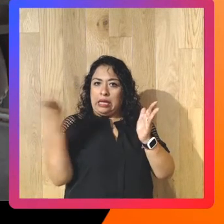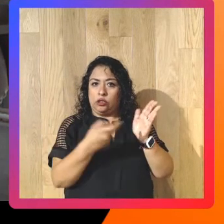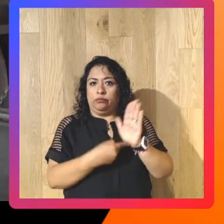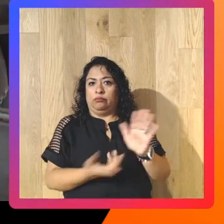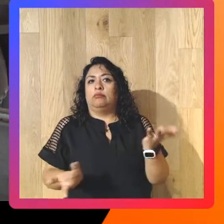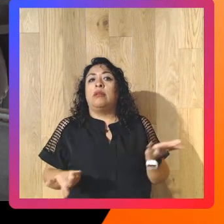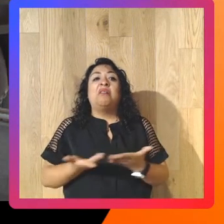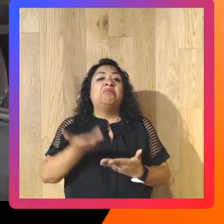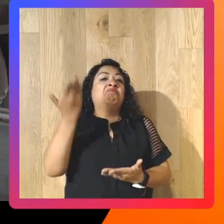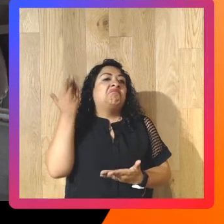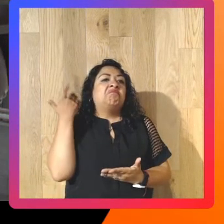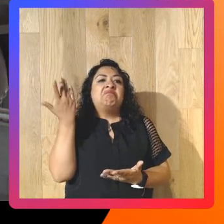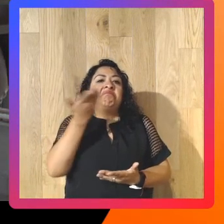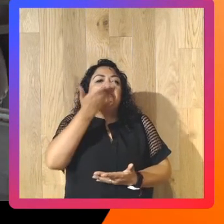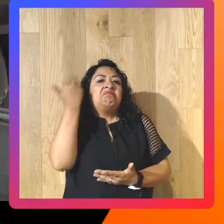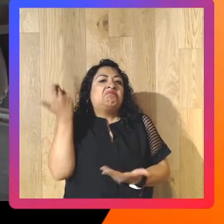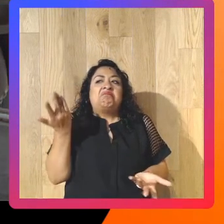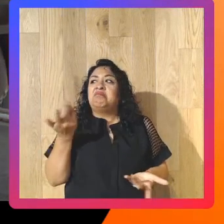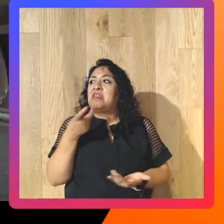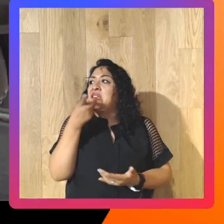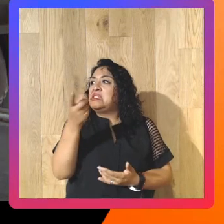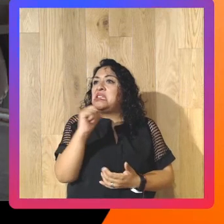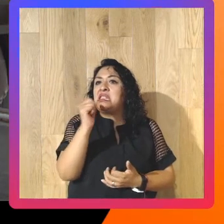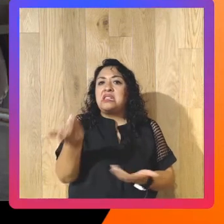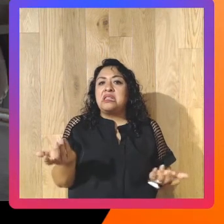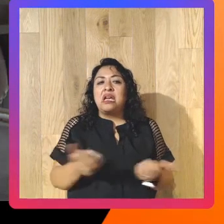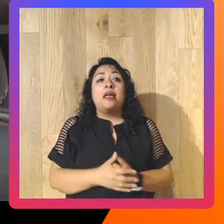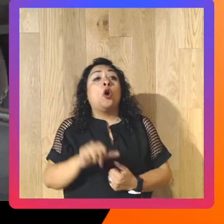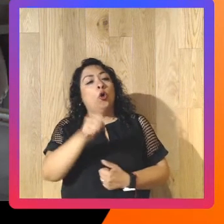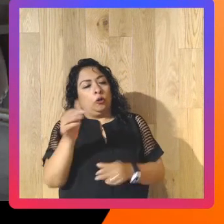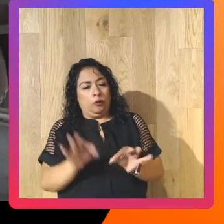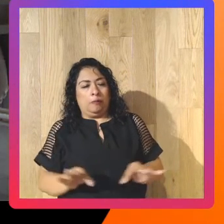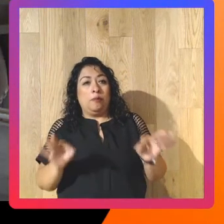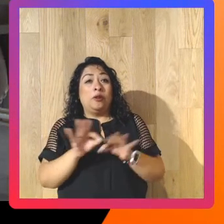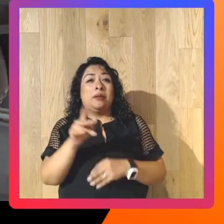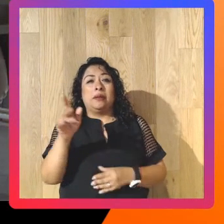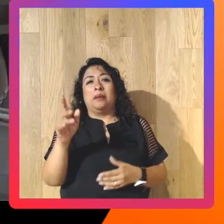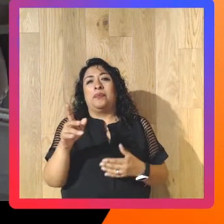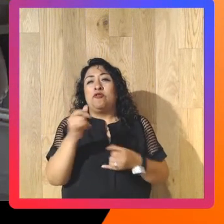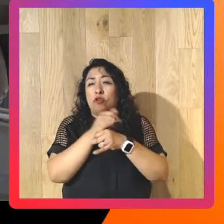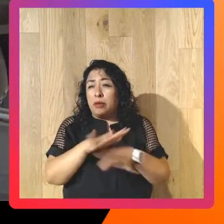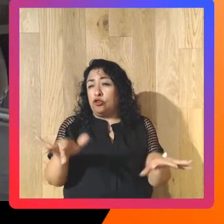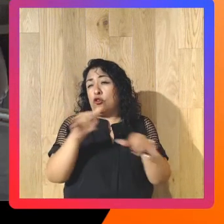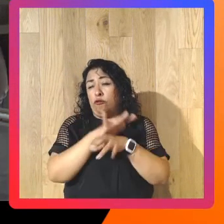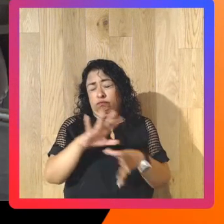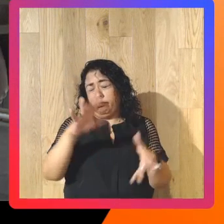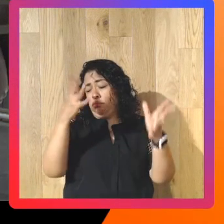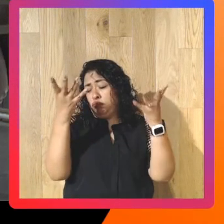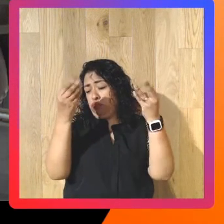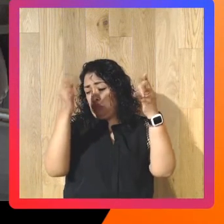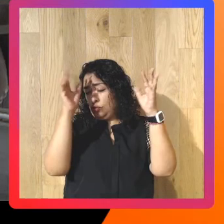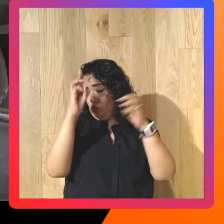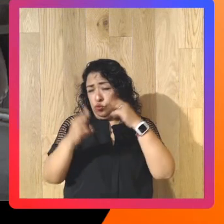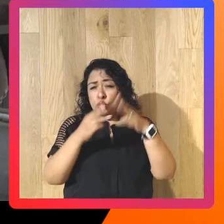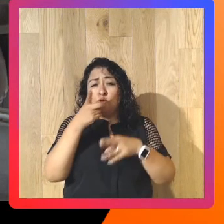que antes no estaba en la mesa. Y otro punto importante es que en la turbulencia de información, con el